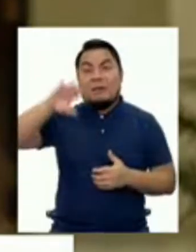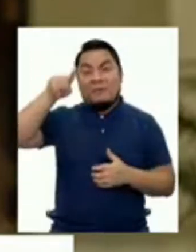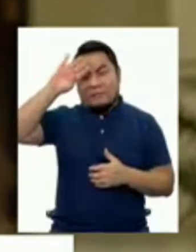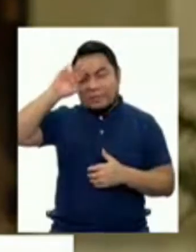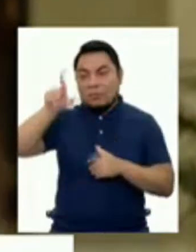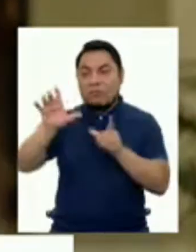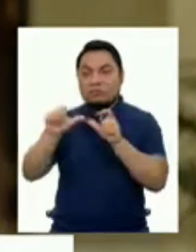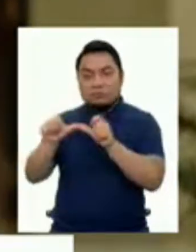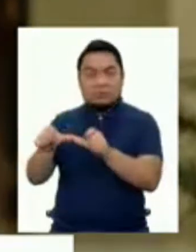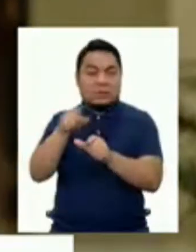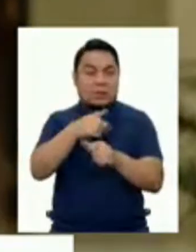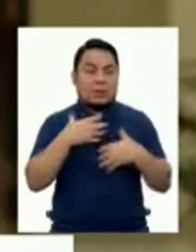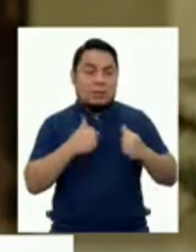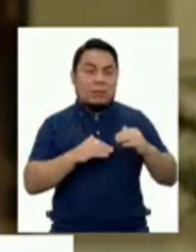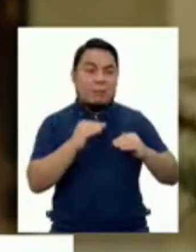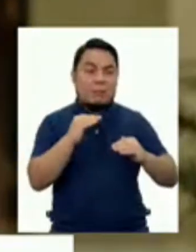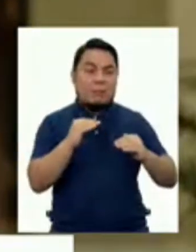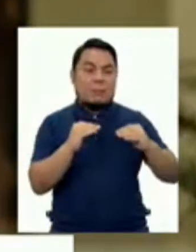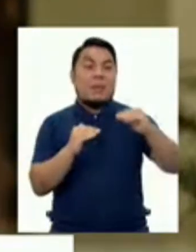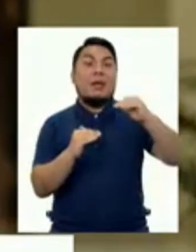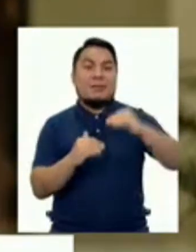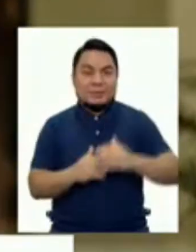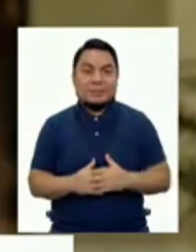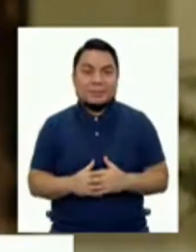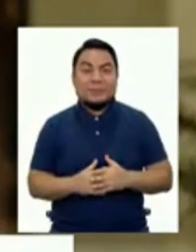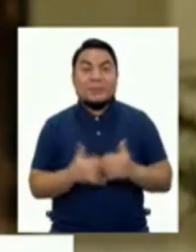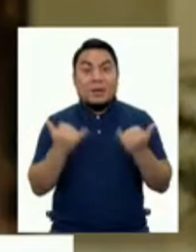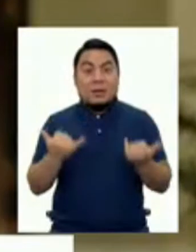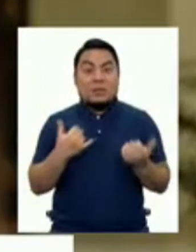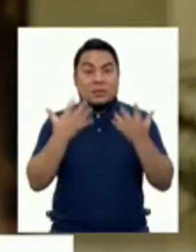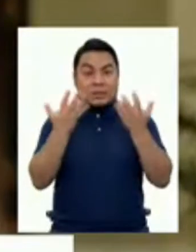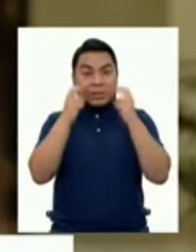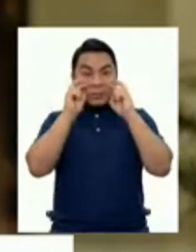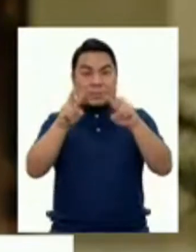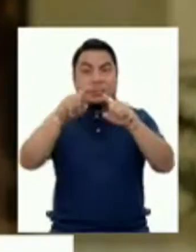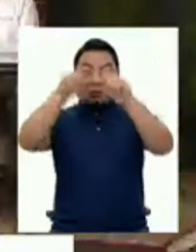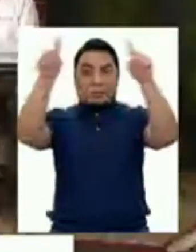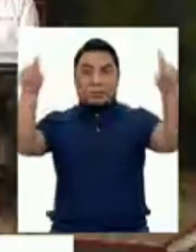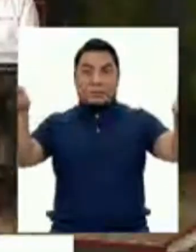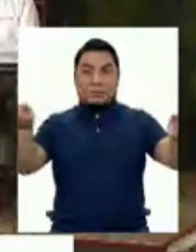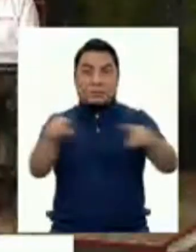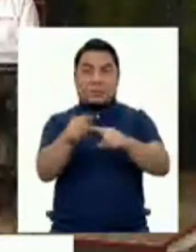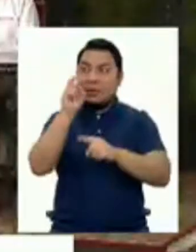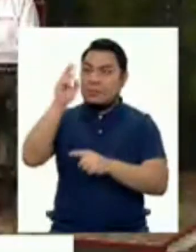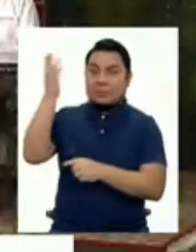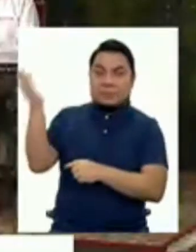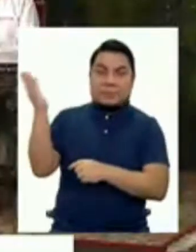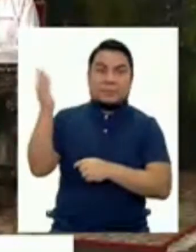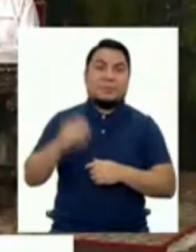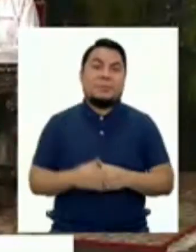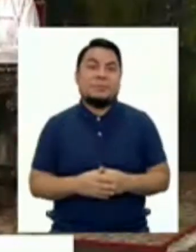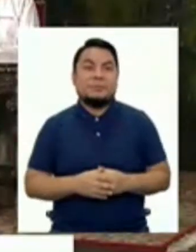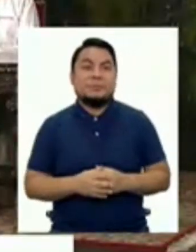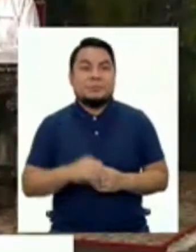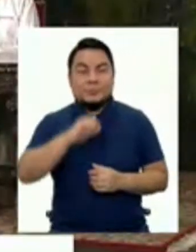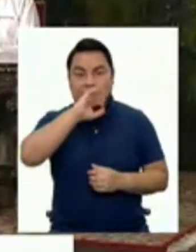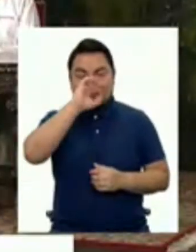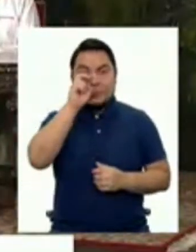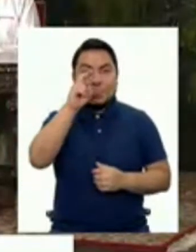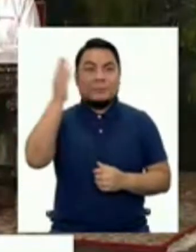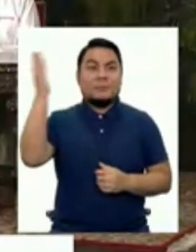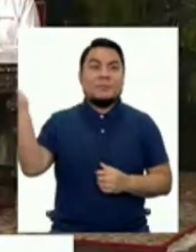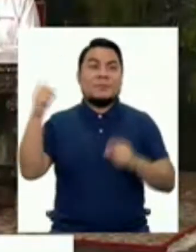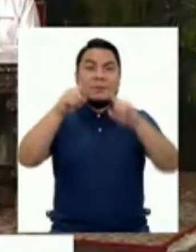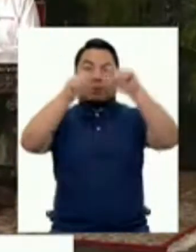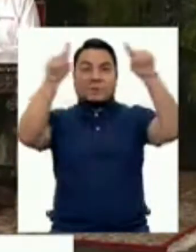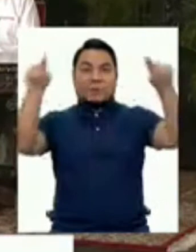activos. Yo les invito para que vean la pantalla y puedan ver ese